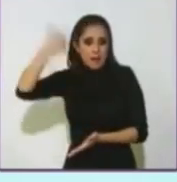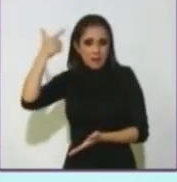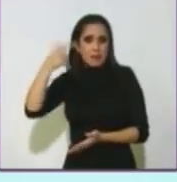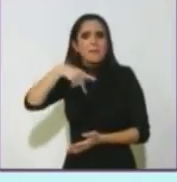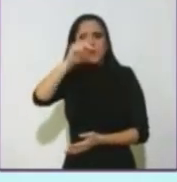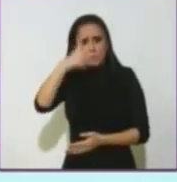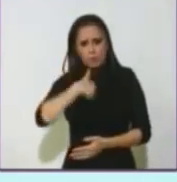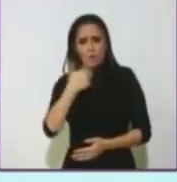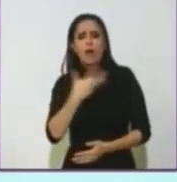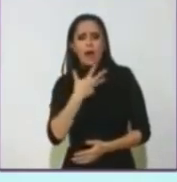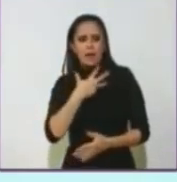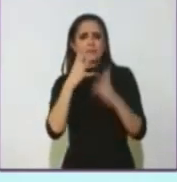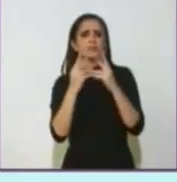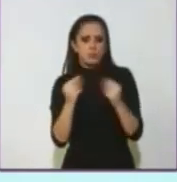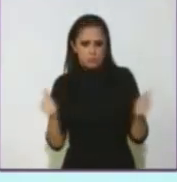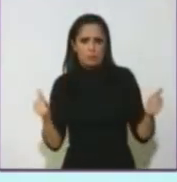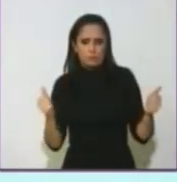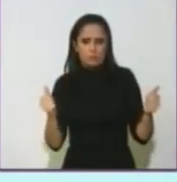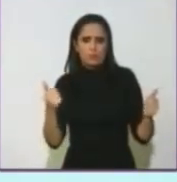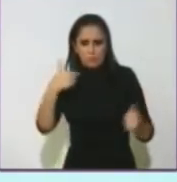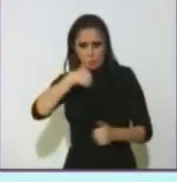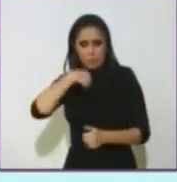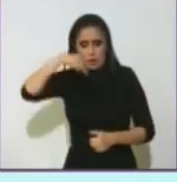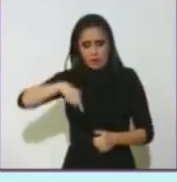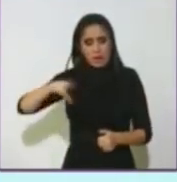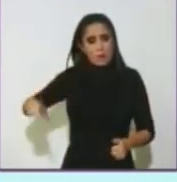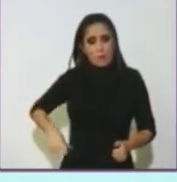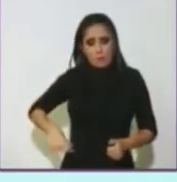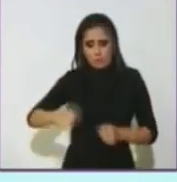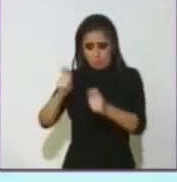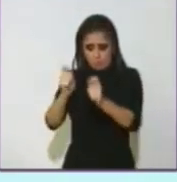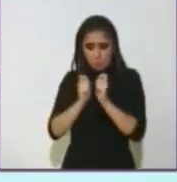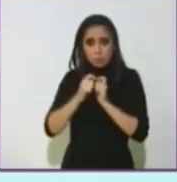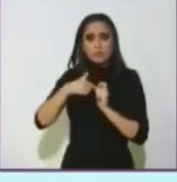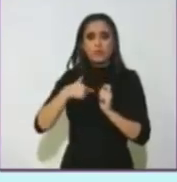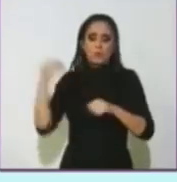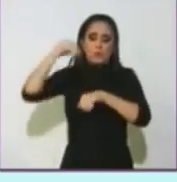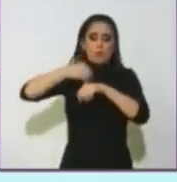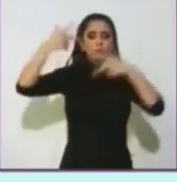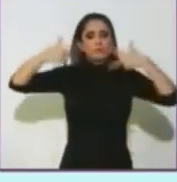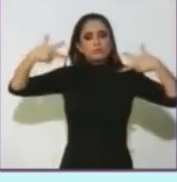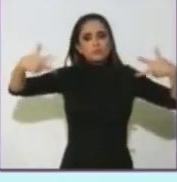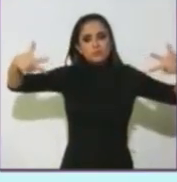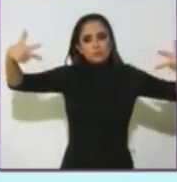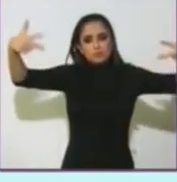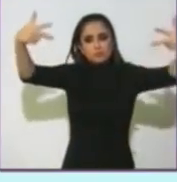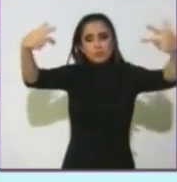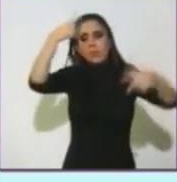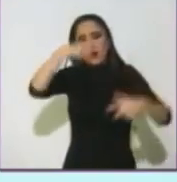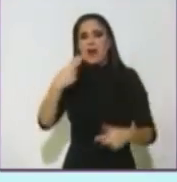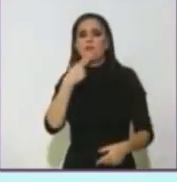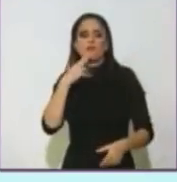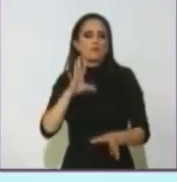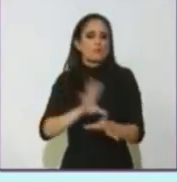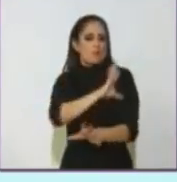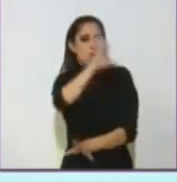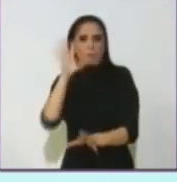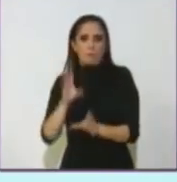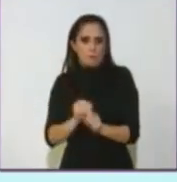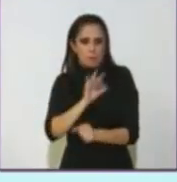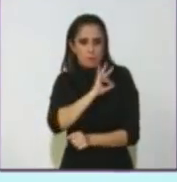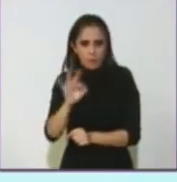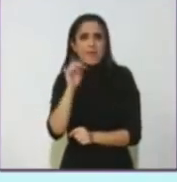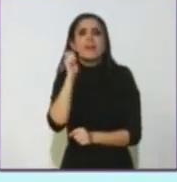solución instalar en mi gobierno cámaras de vigilancia multifuncionales que tendrán